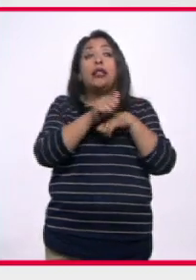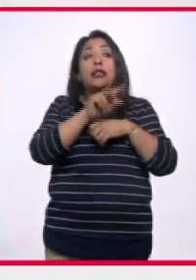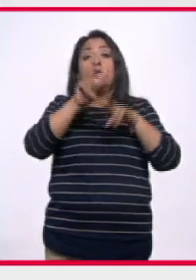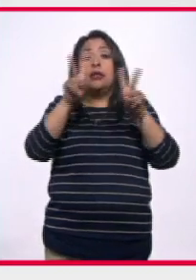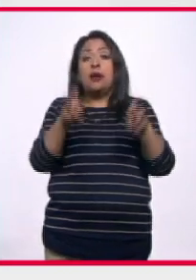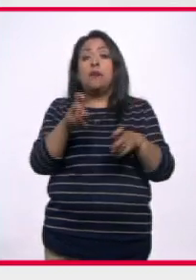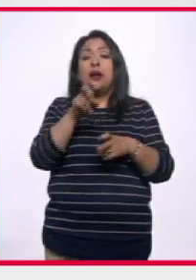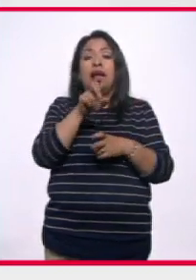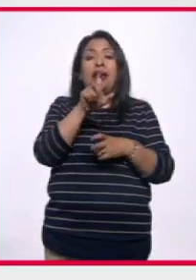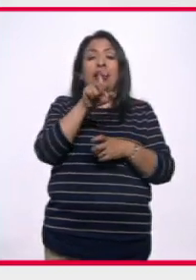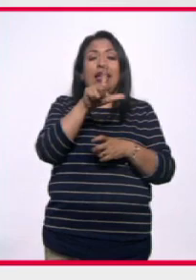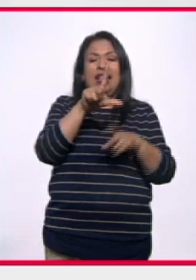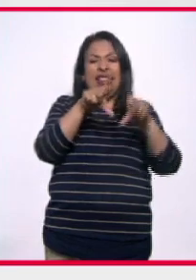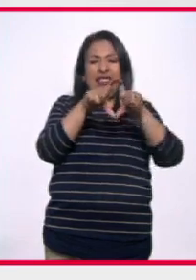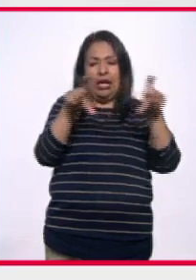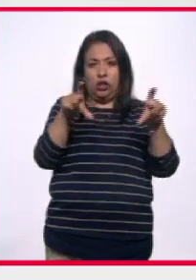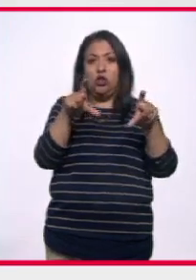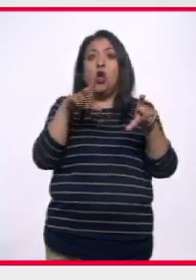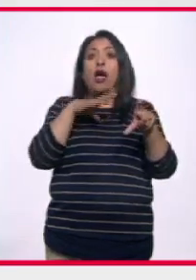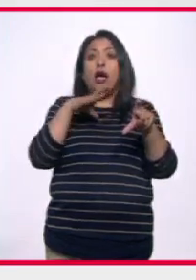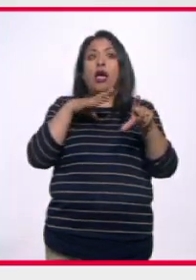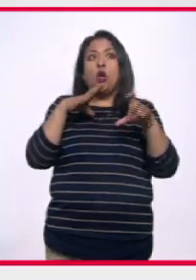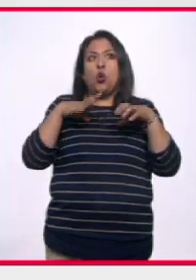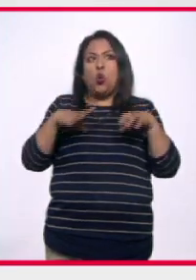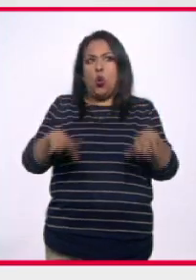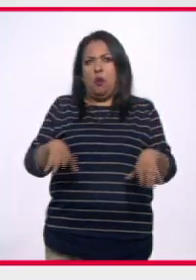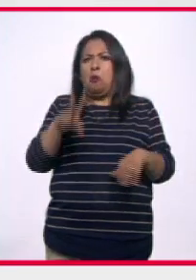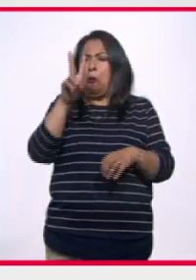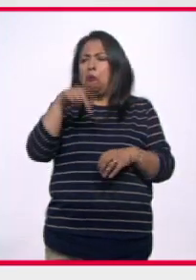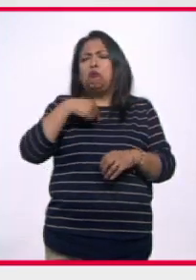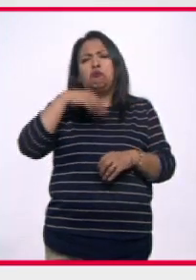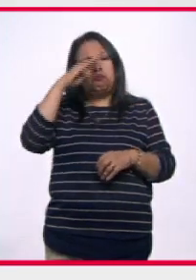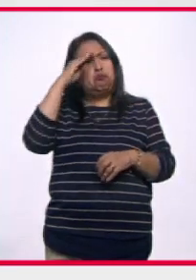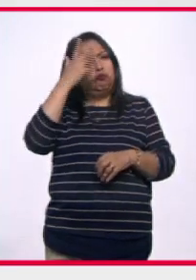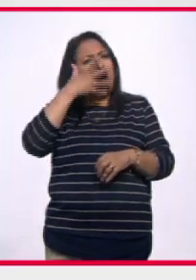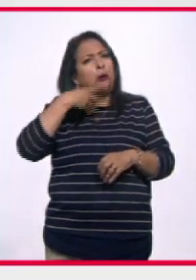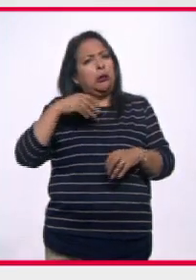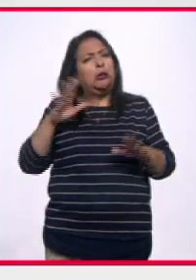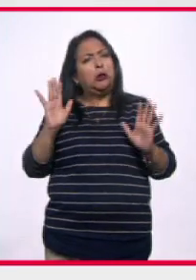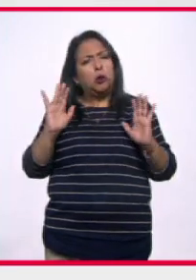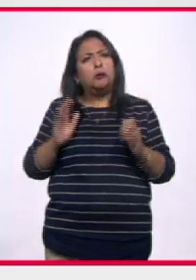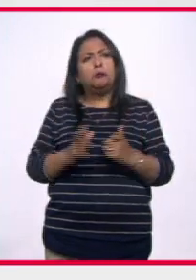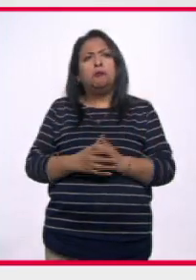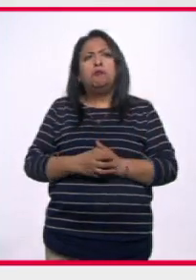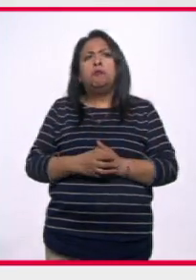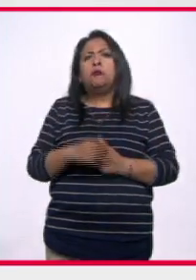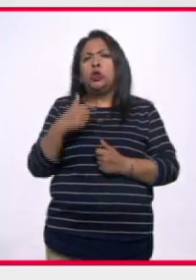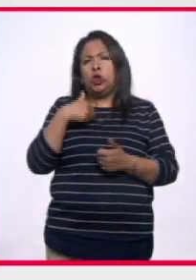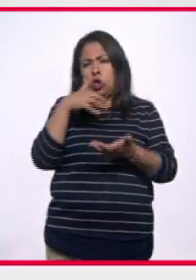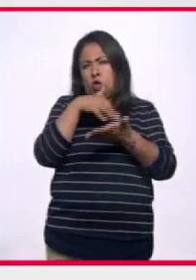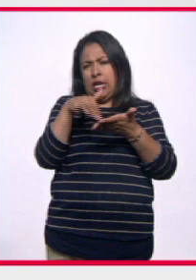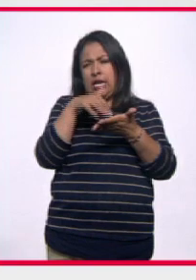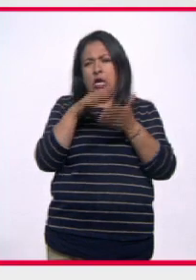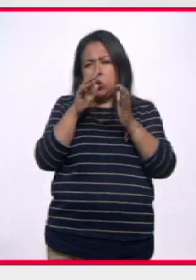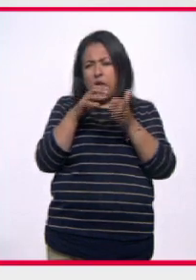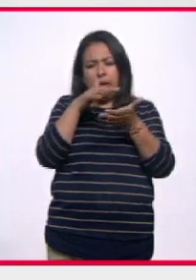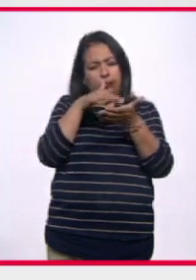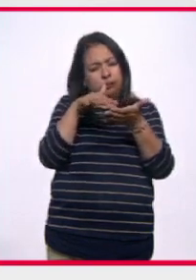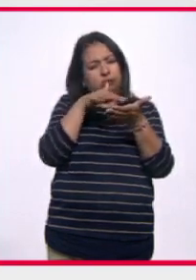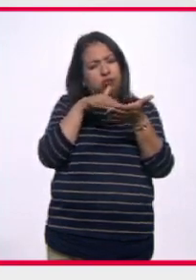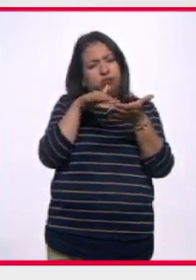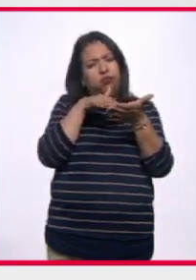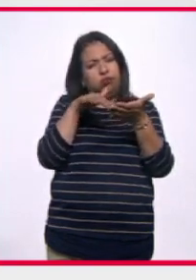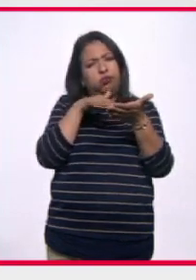el texto encuentra un cuerpo que me parece muy bonito porque yo leía con mucho cuidado muchas